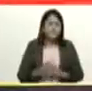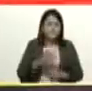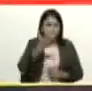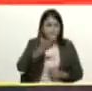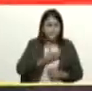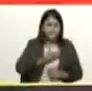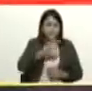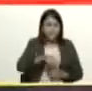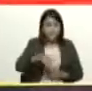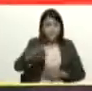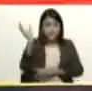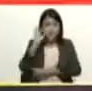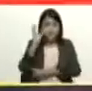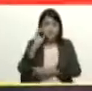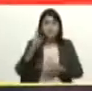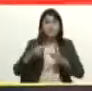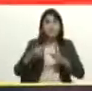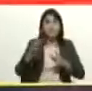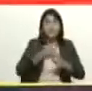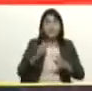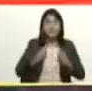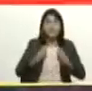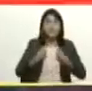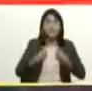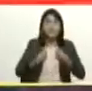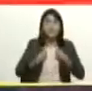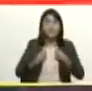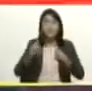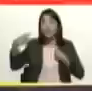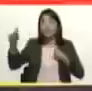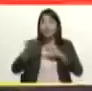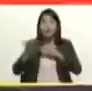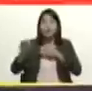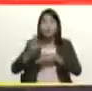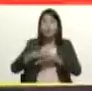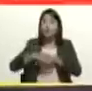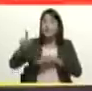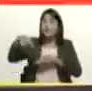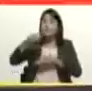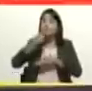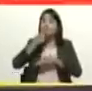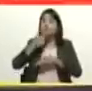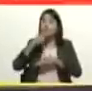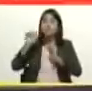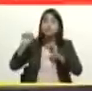de aquí en Caracas y vive en otro municipio porque es más bonito o porque no es barrio.